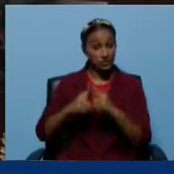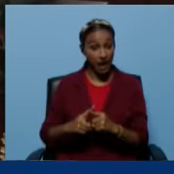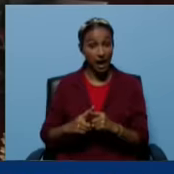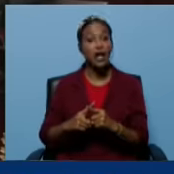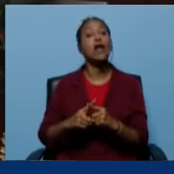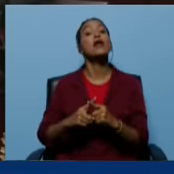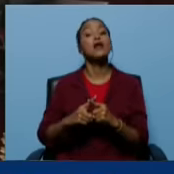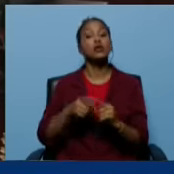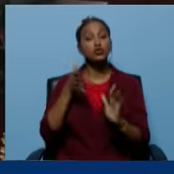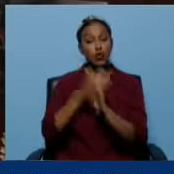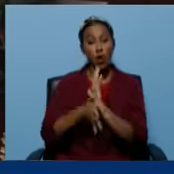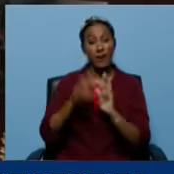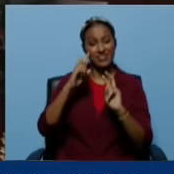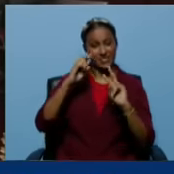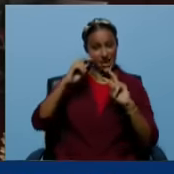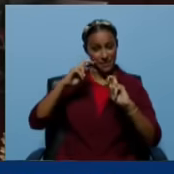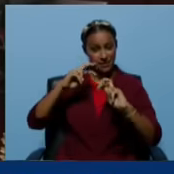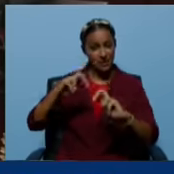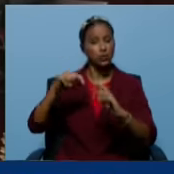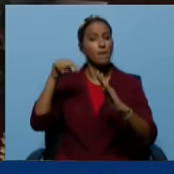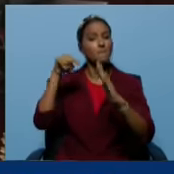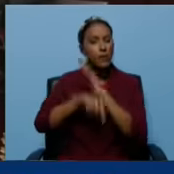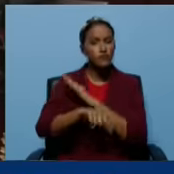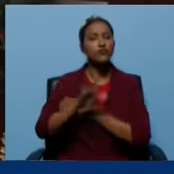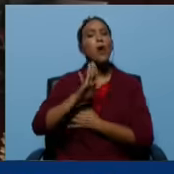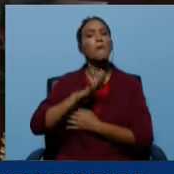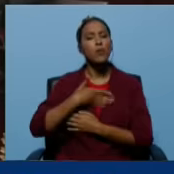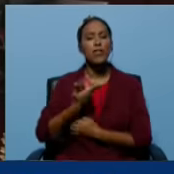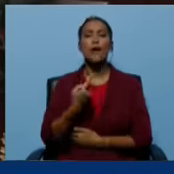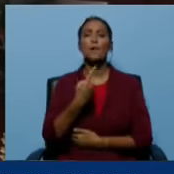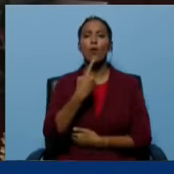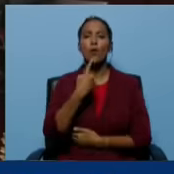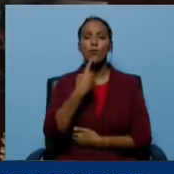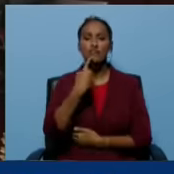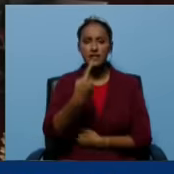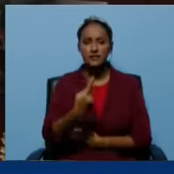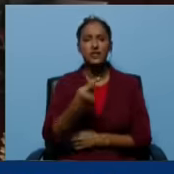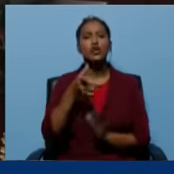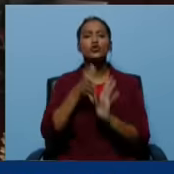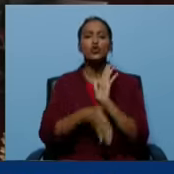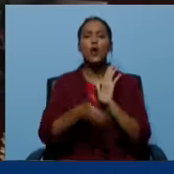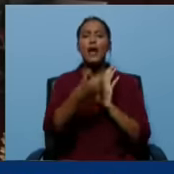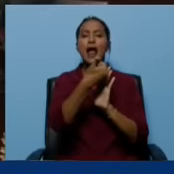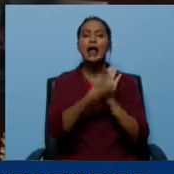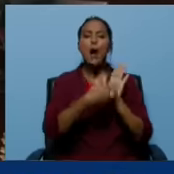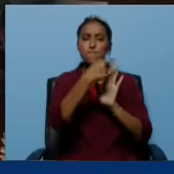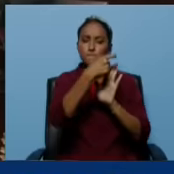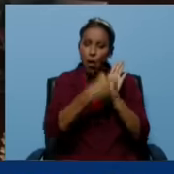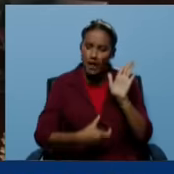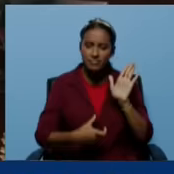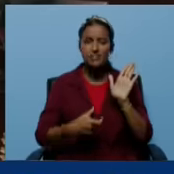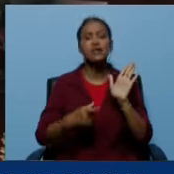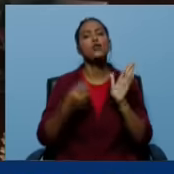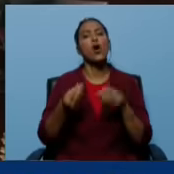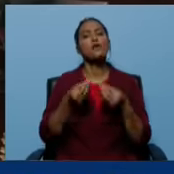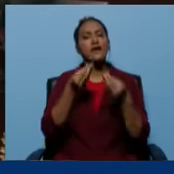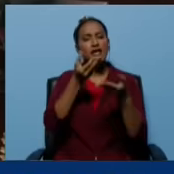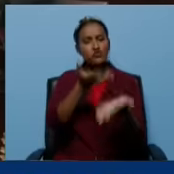de peritaje, podemos concluir que los boletines emitidos por el Consejo Nacional